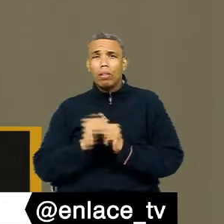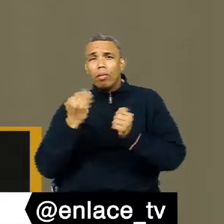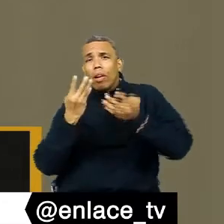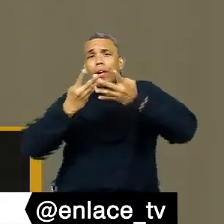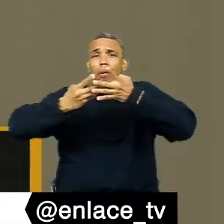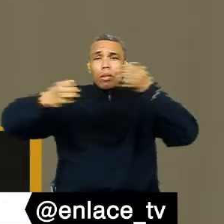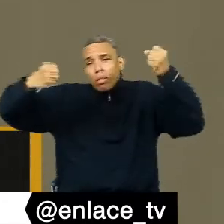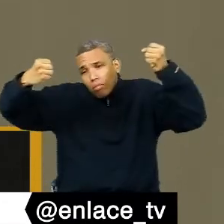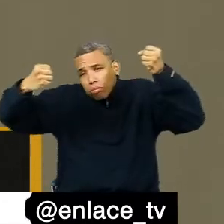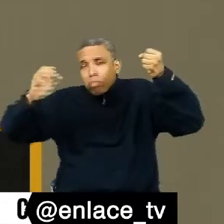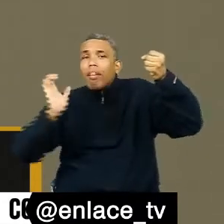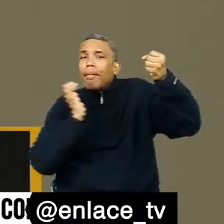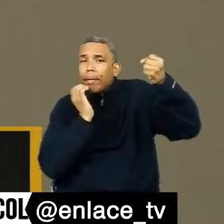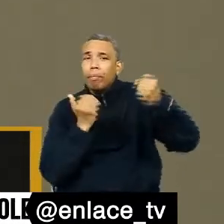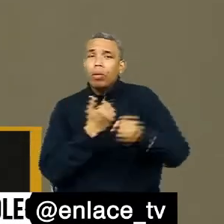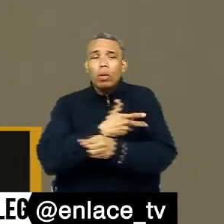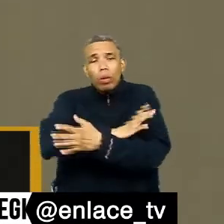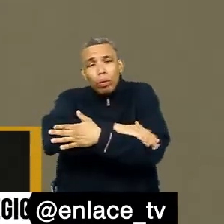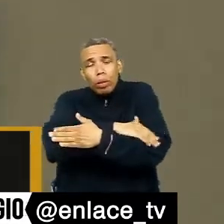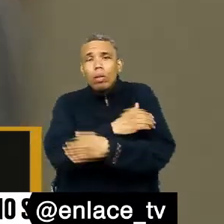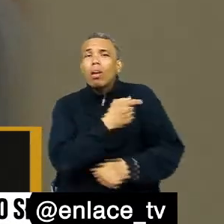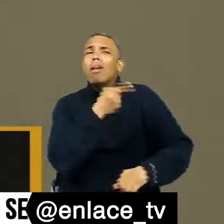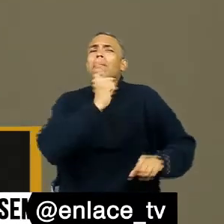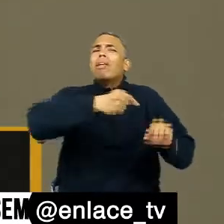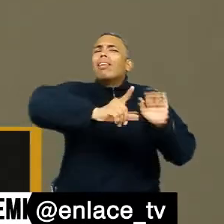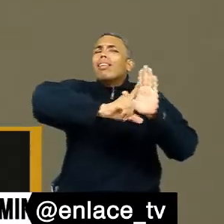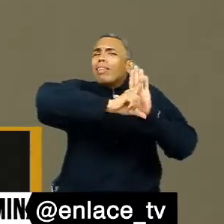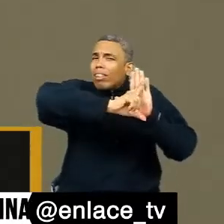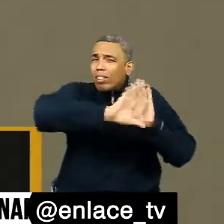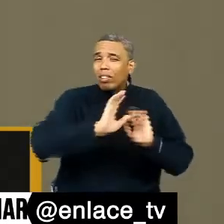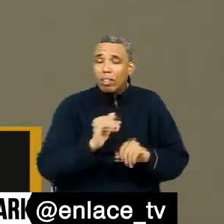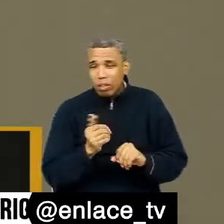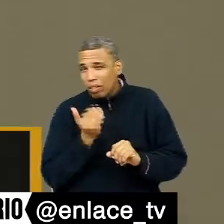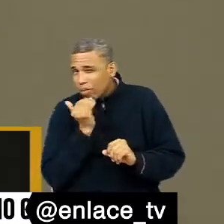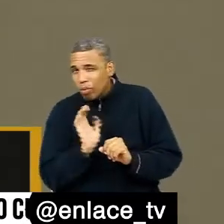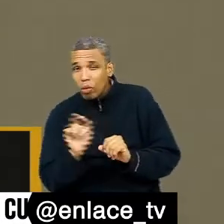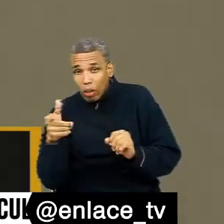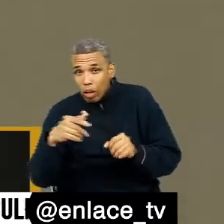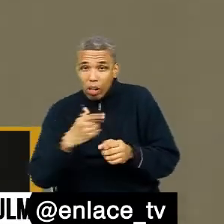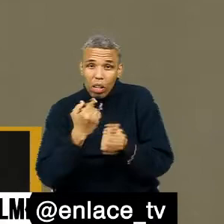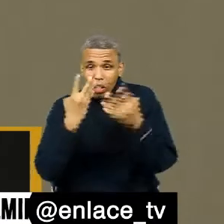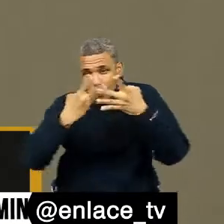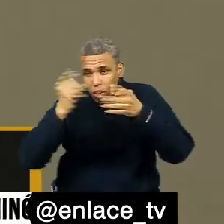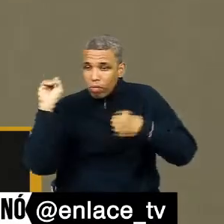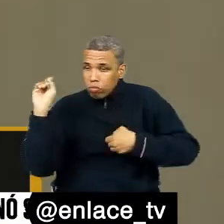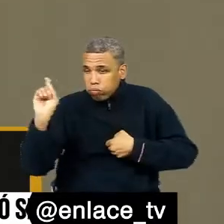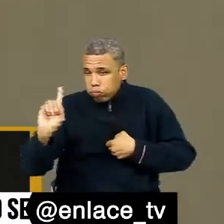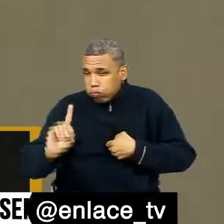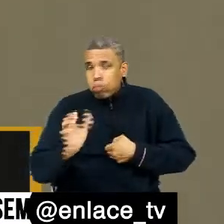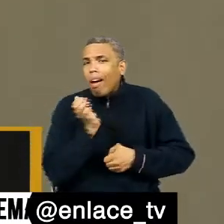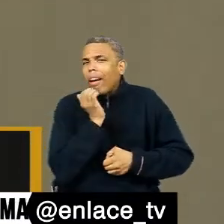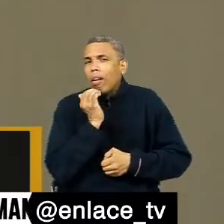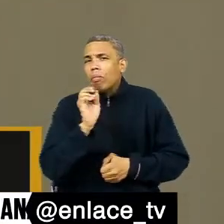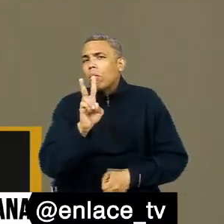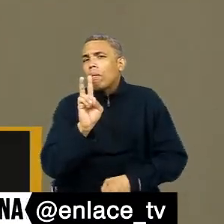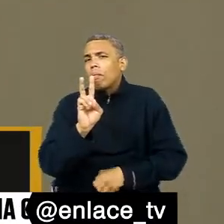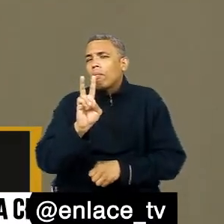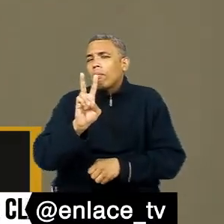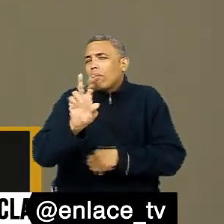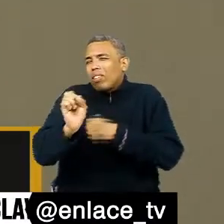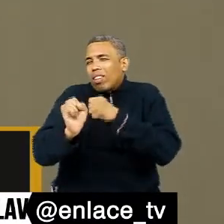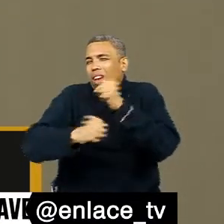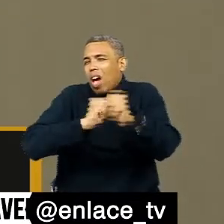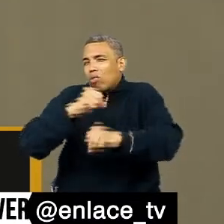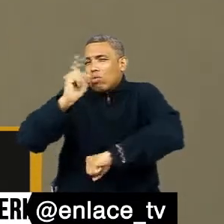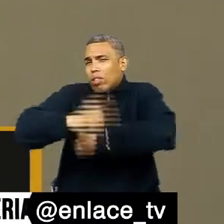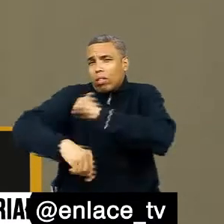años. Nosotros apelamos porque consideramos que la ley Rosalvira Arceli dice que pagaba el 50% por